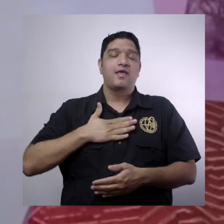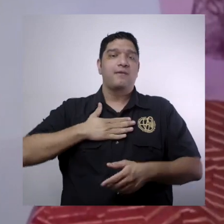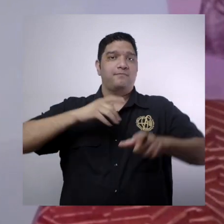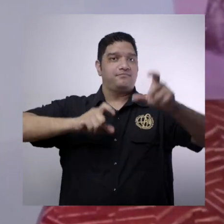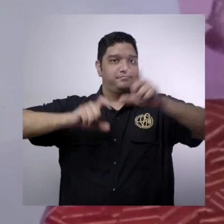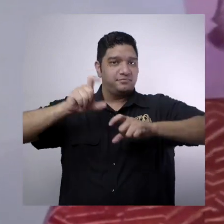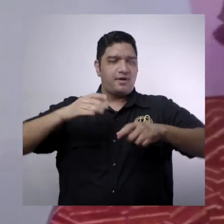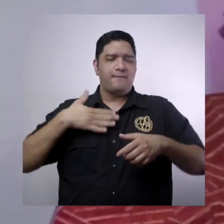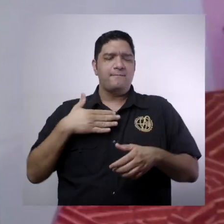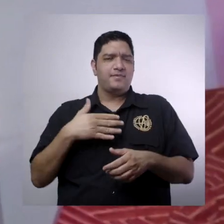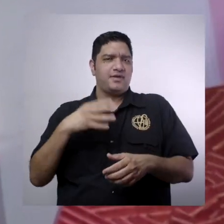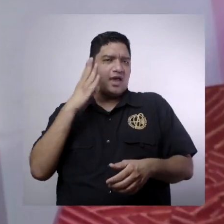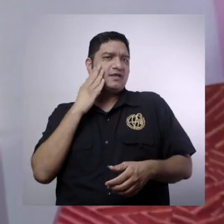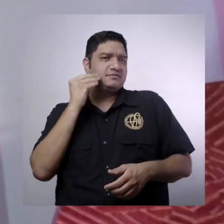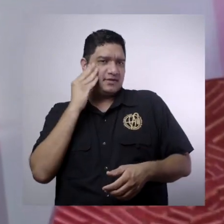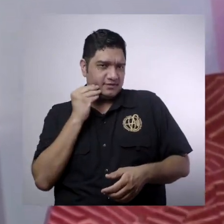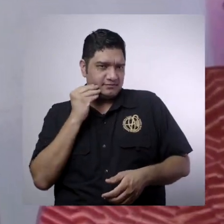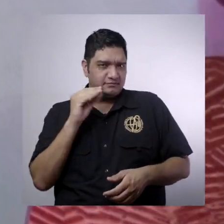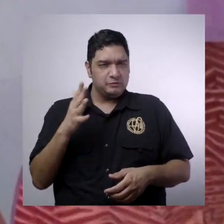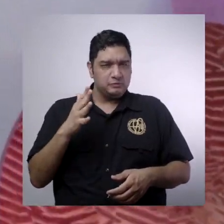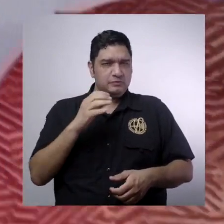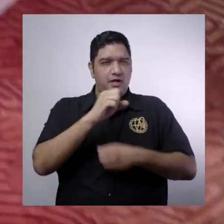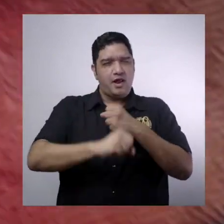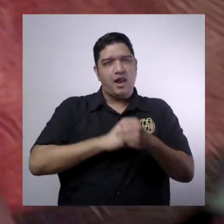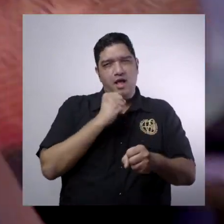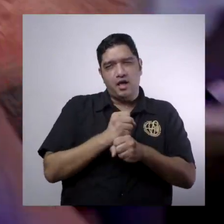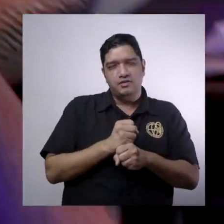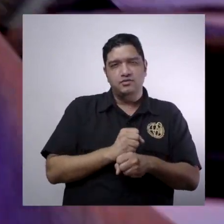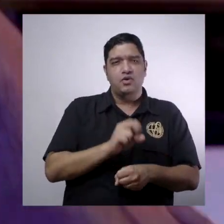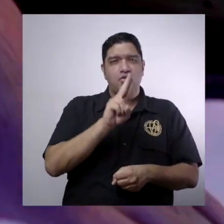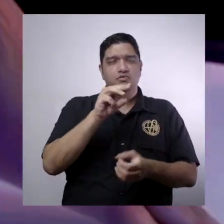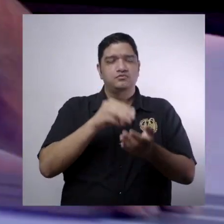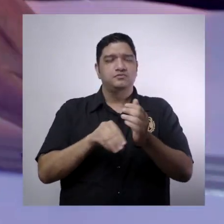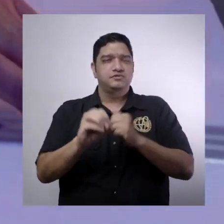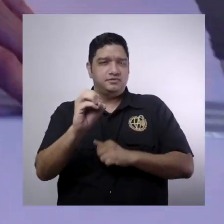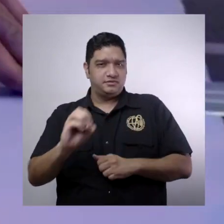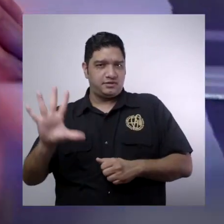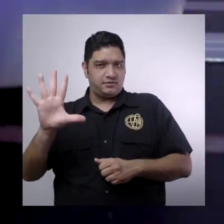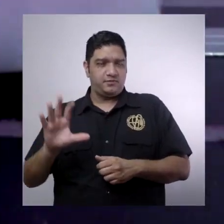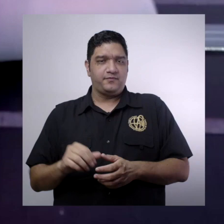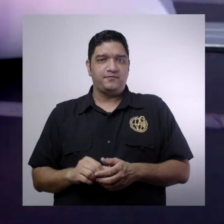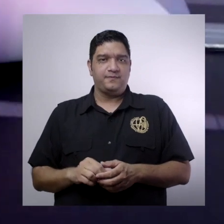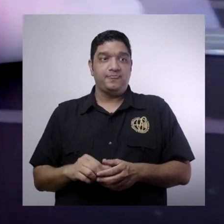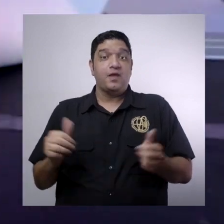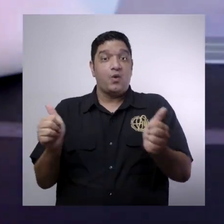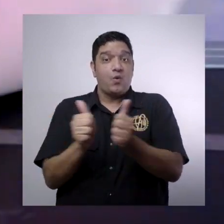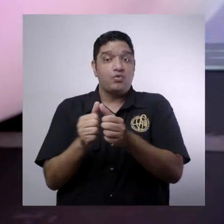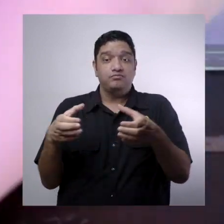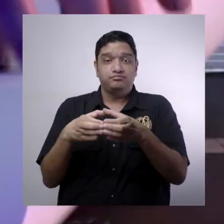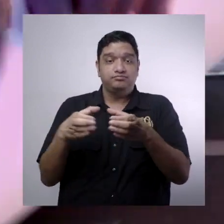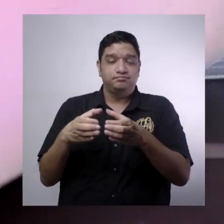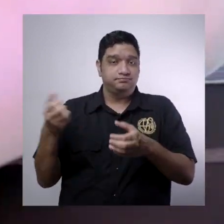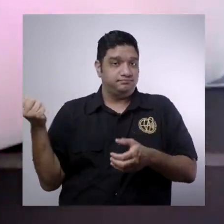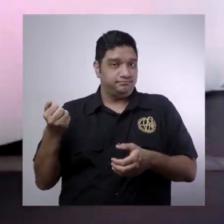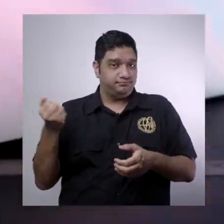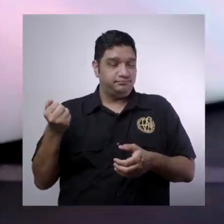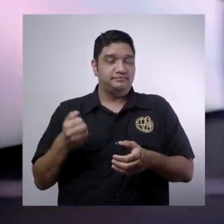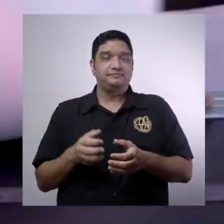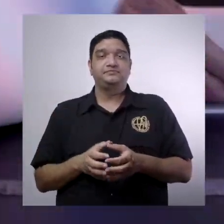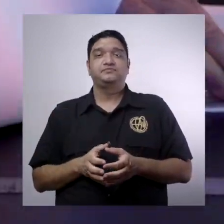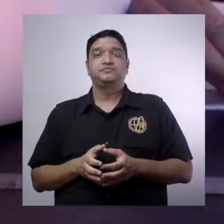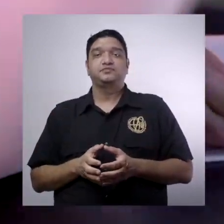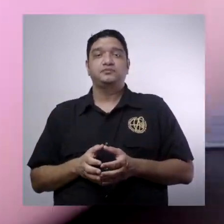año 2005, junto con algunos amigos del grupo de La